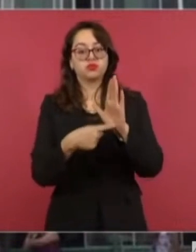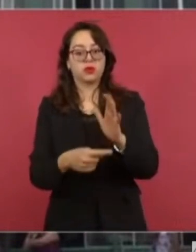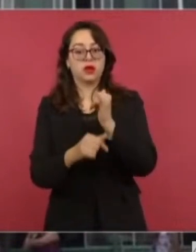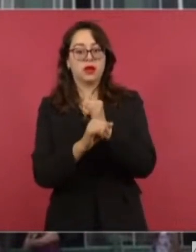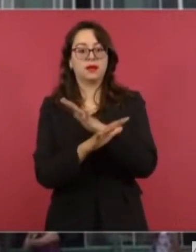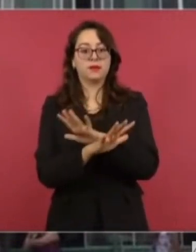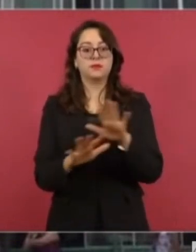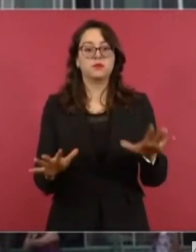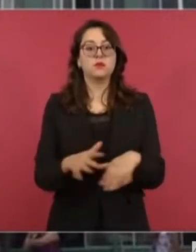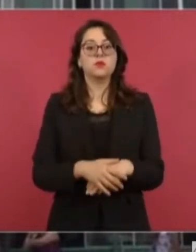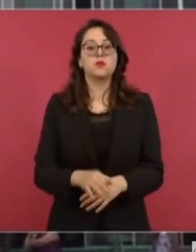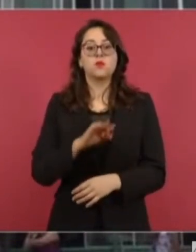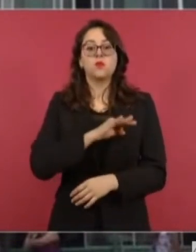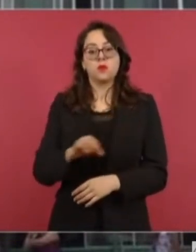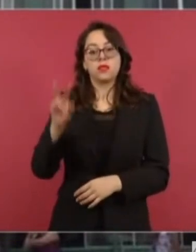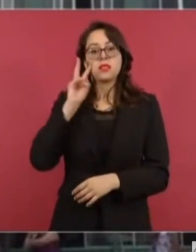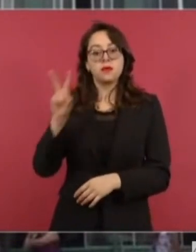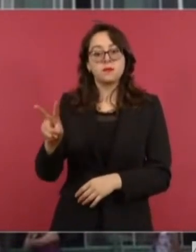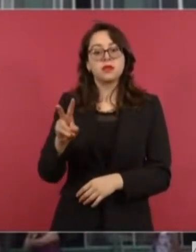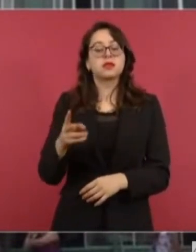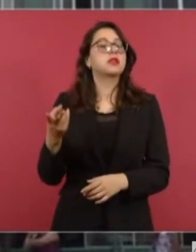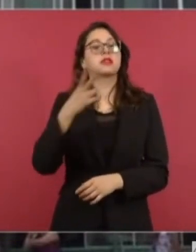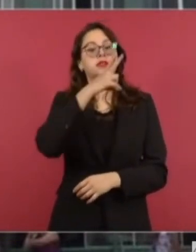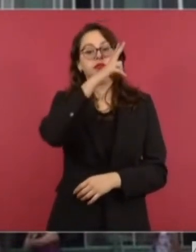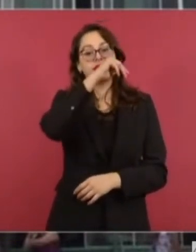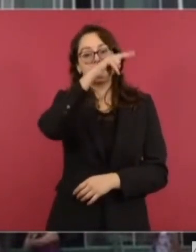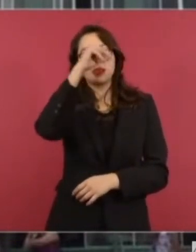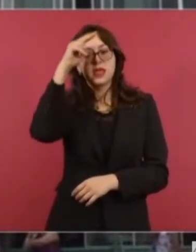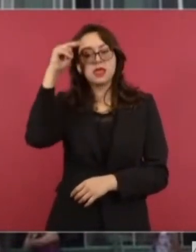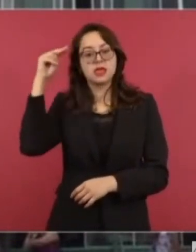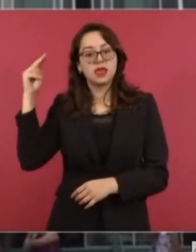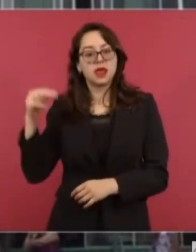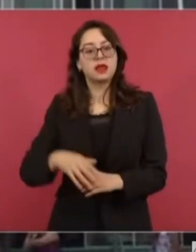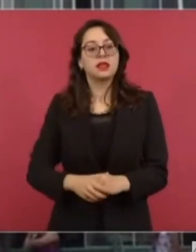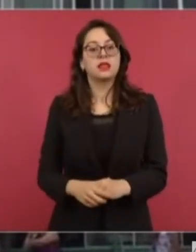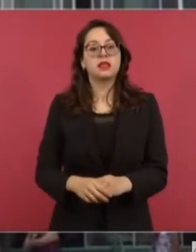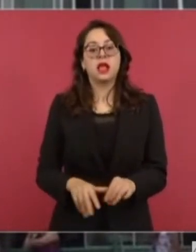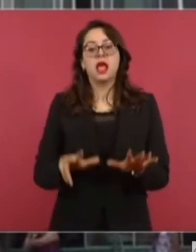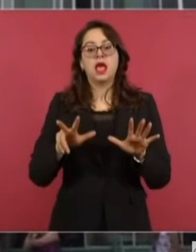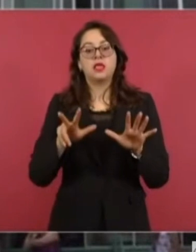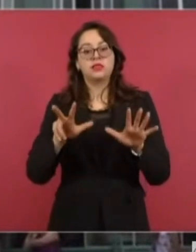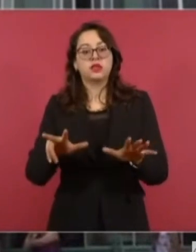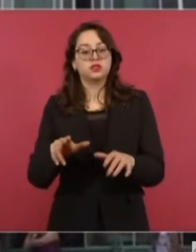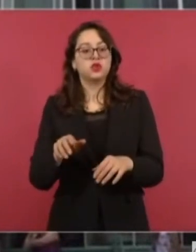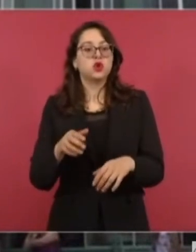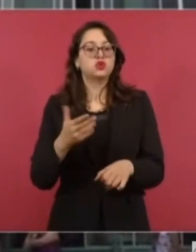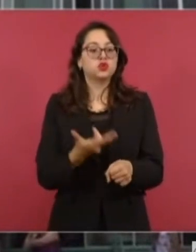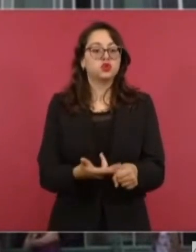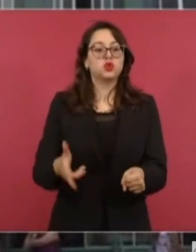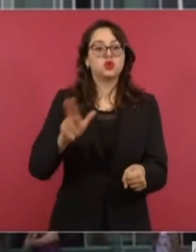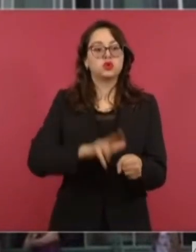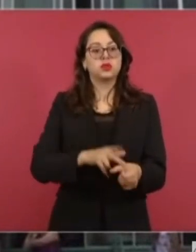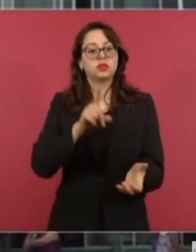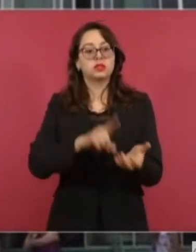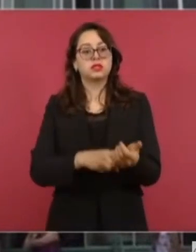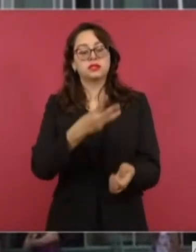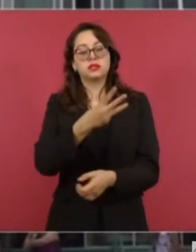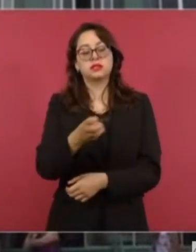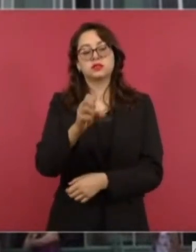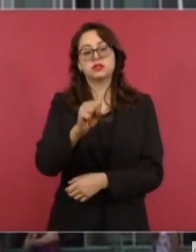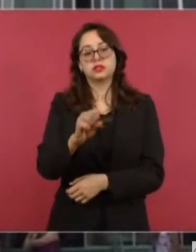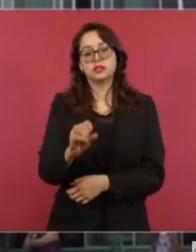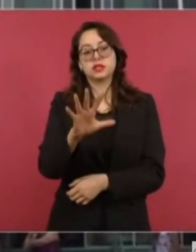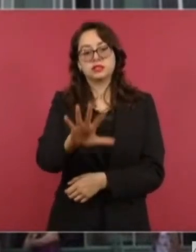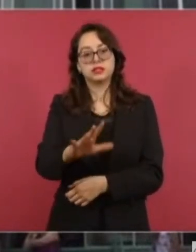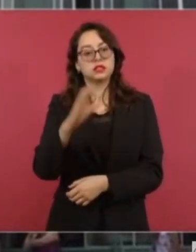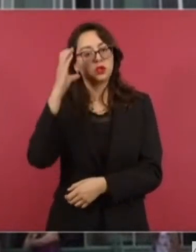tenemos aquí el caso de Nayarit. Los 18 hospitales tienen una capacidad de 365 camas